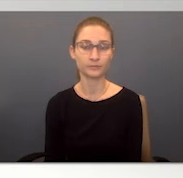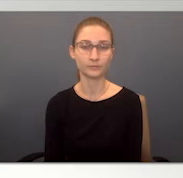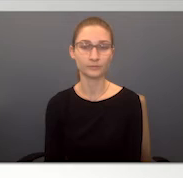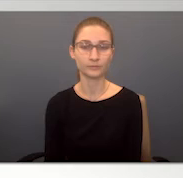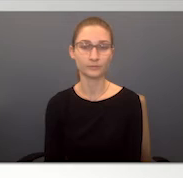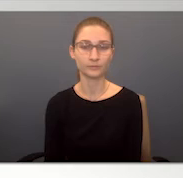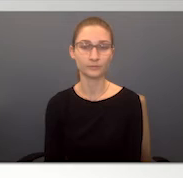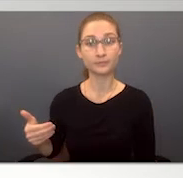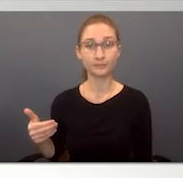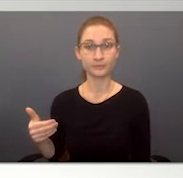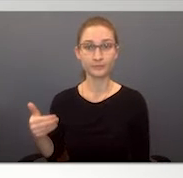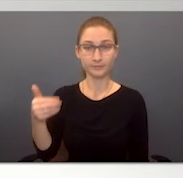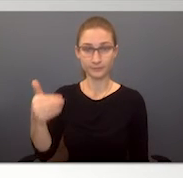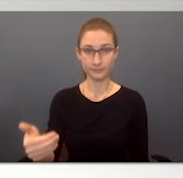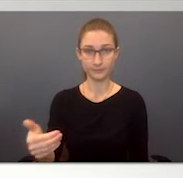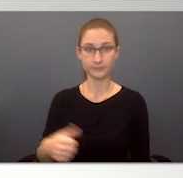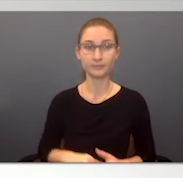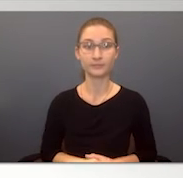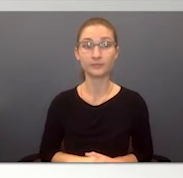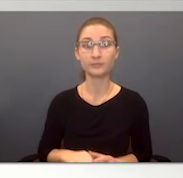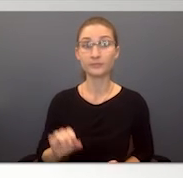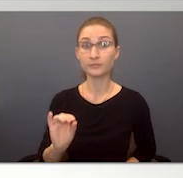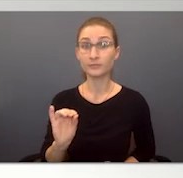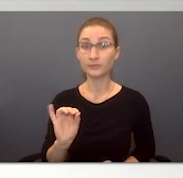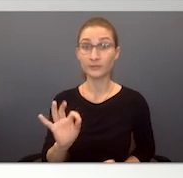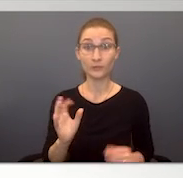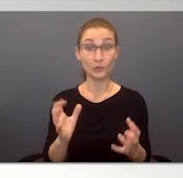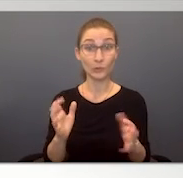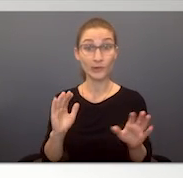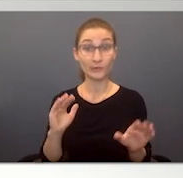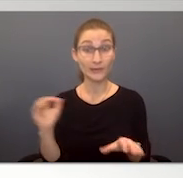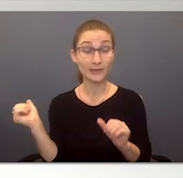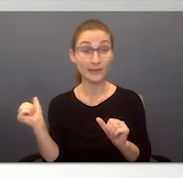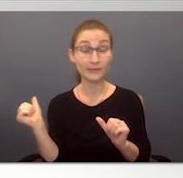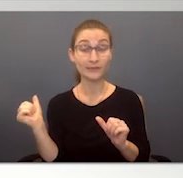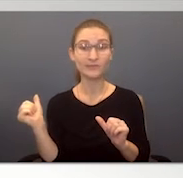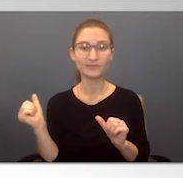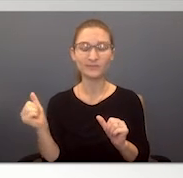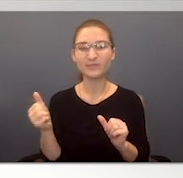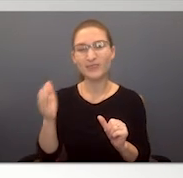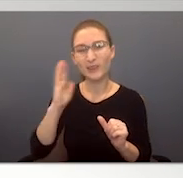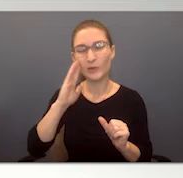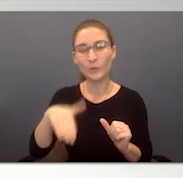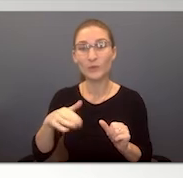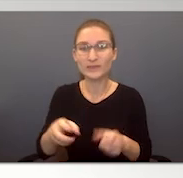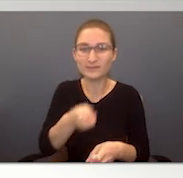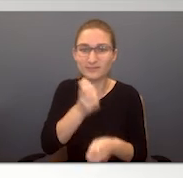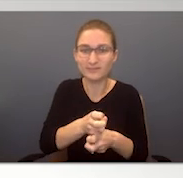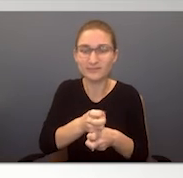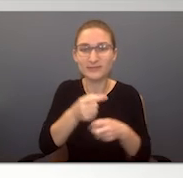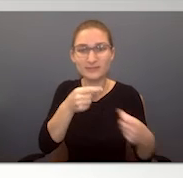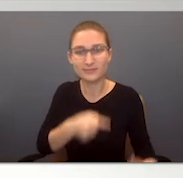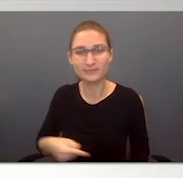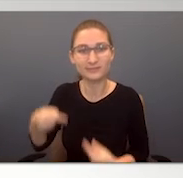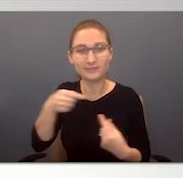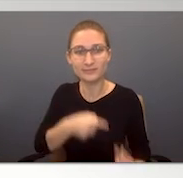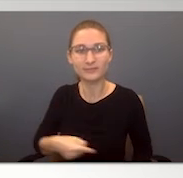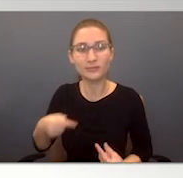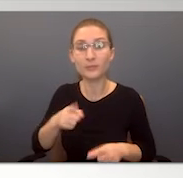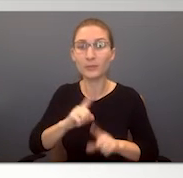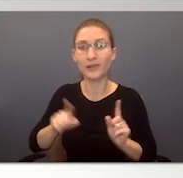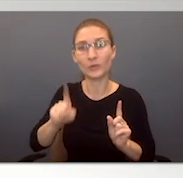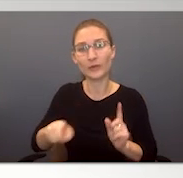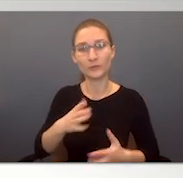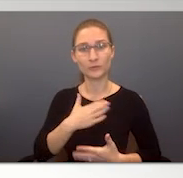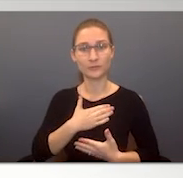So the decision to evacuate, you don't want to leave your home. It's so difficult, but do you feel safe there? And you have